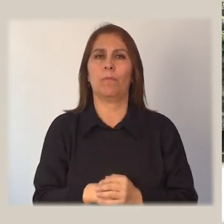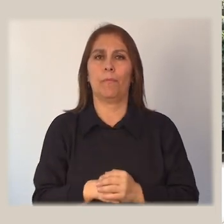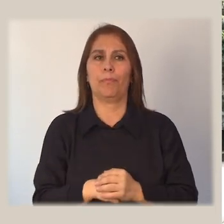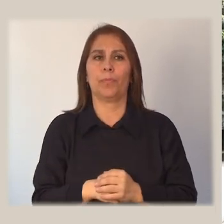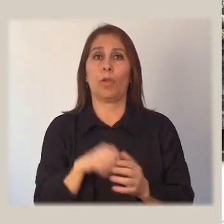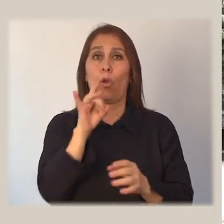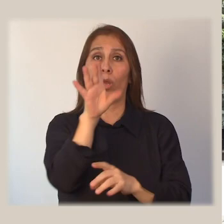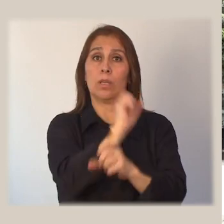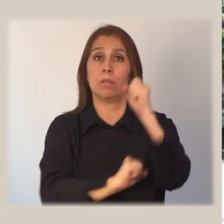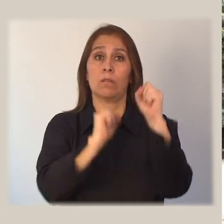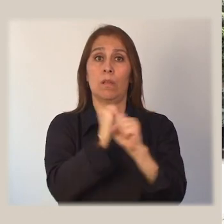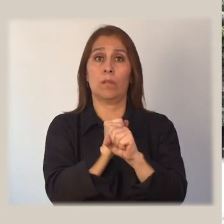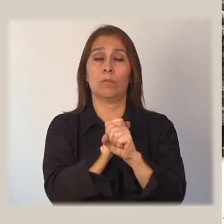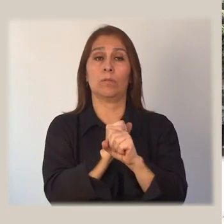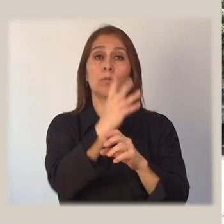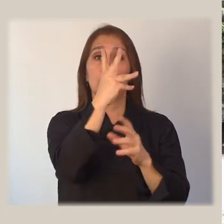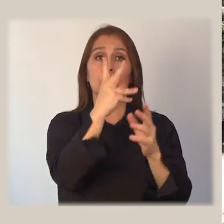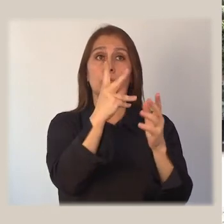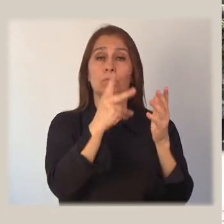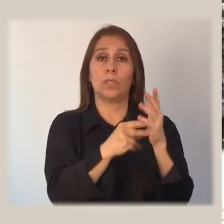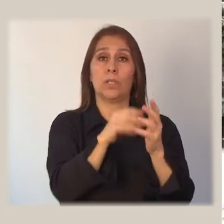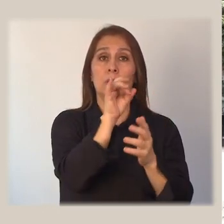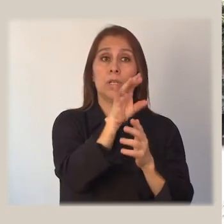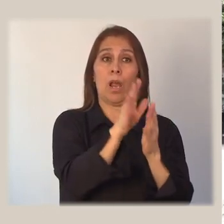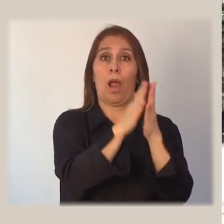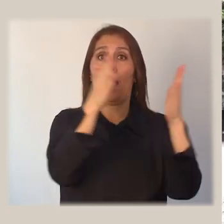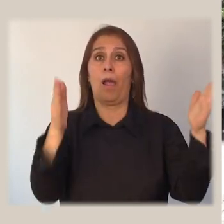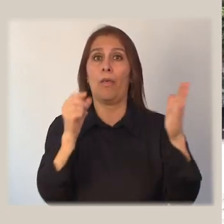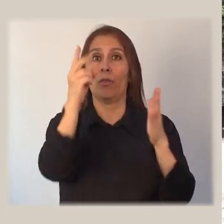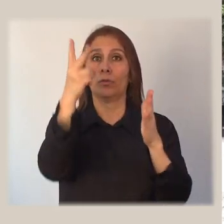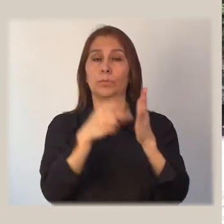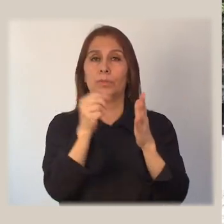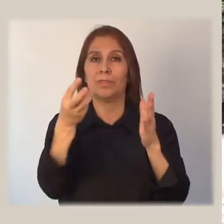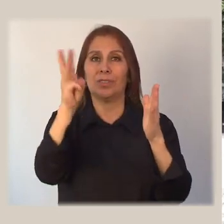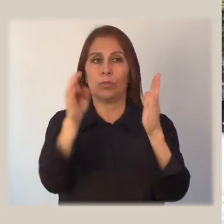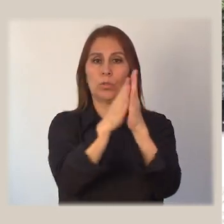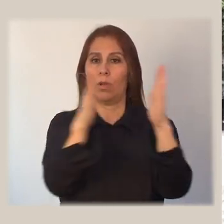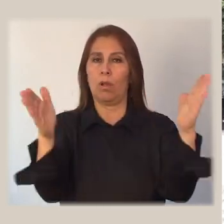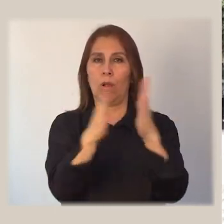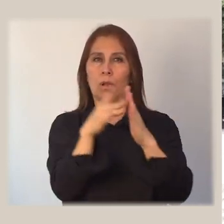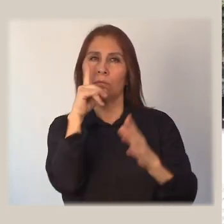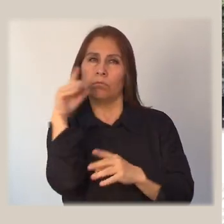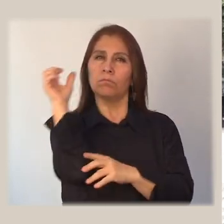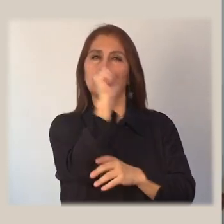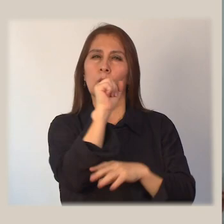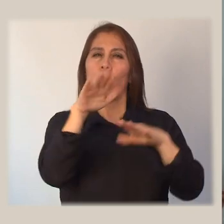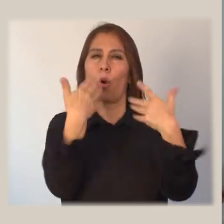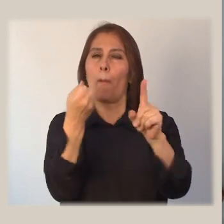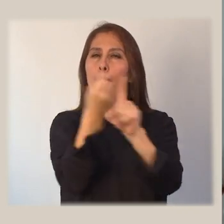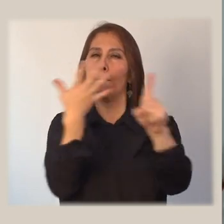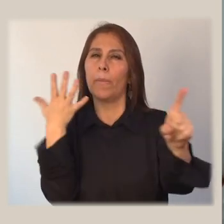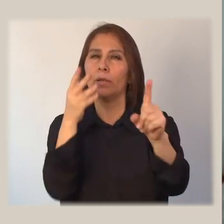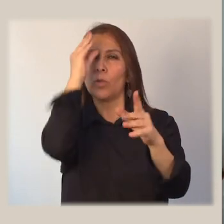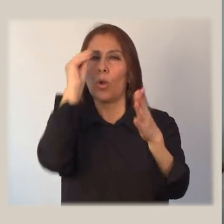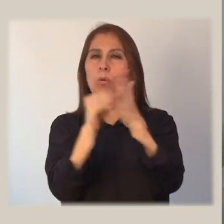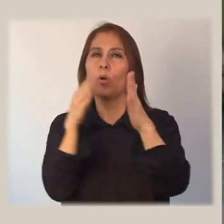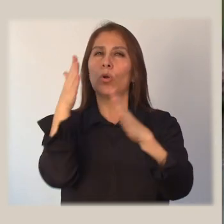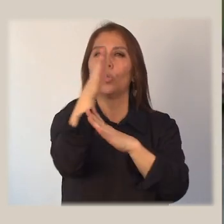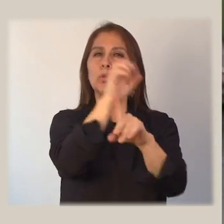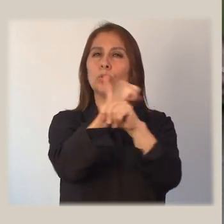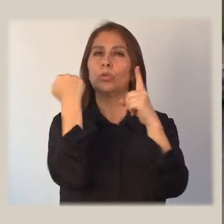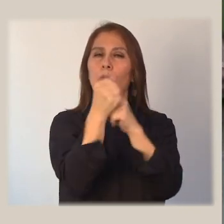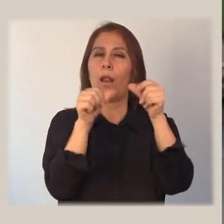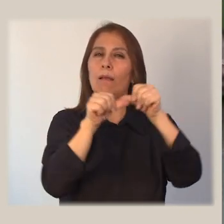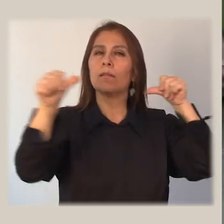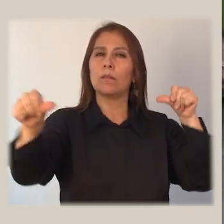quinquenio 2014-2018, la universidad transformó la manera de concebir el impacto y el alcance de la proyección social y la